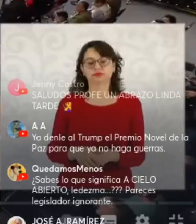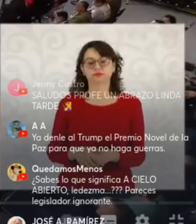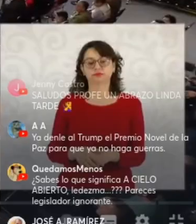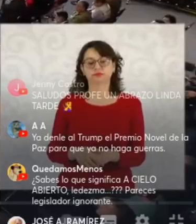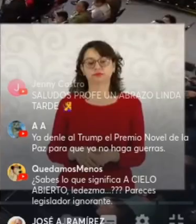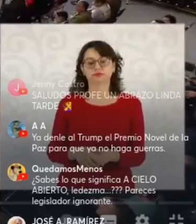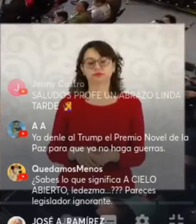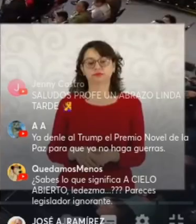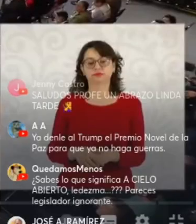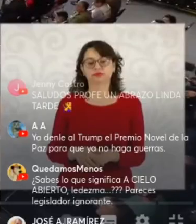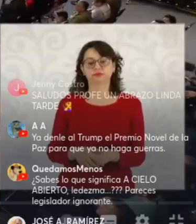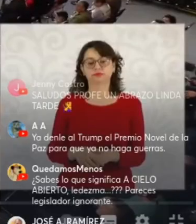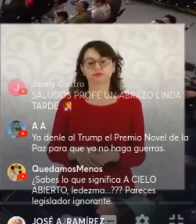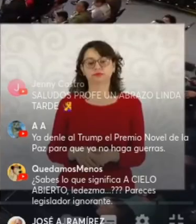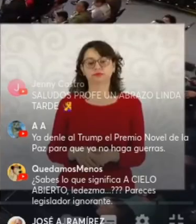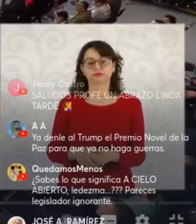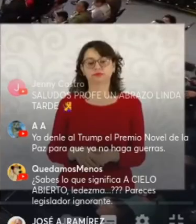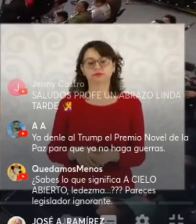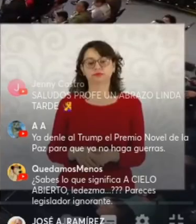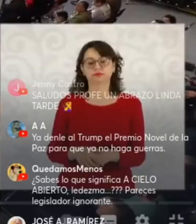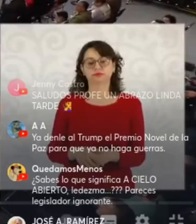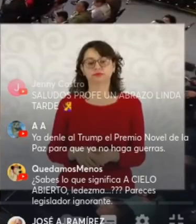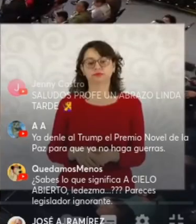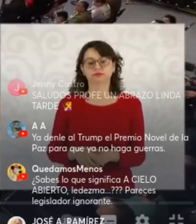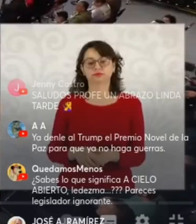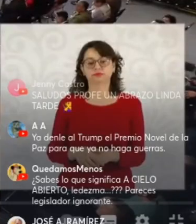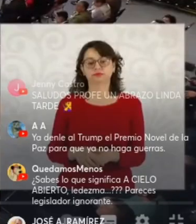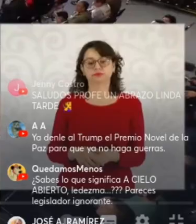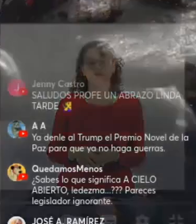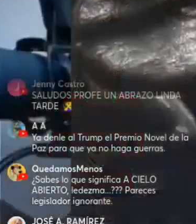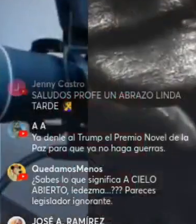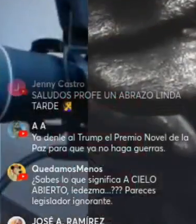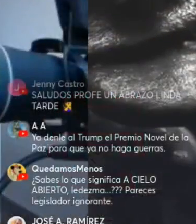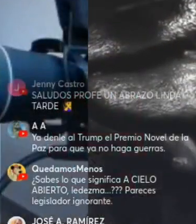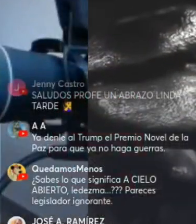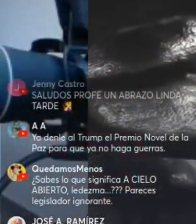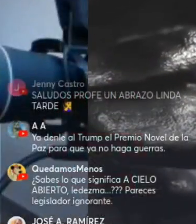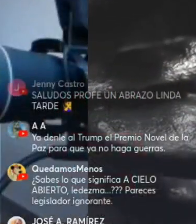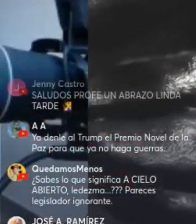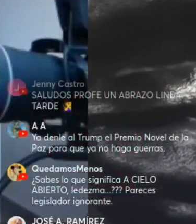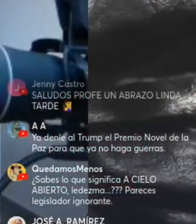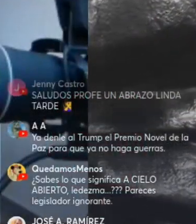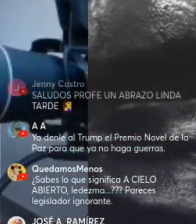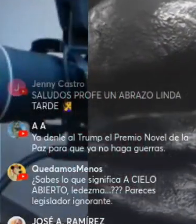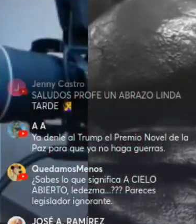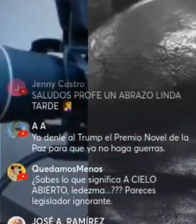ver, estábamos buscando ahí una información que vamos a sacar al rato, ya la encontramos. A ver,